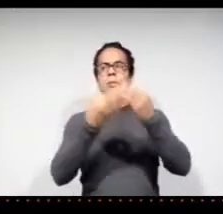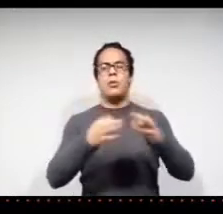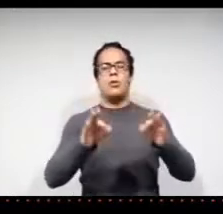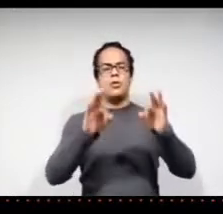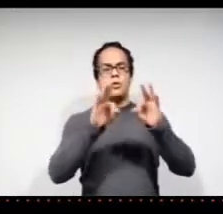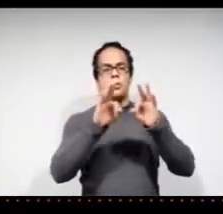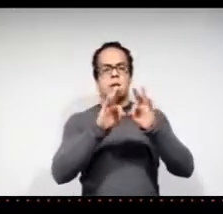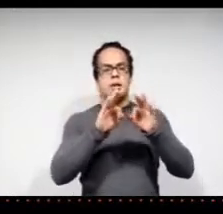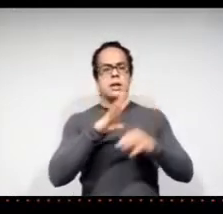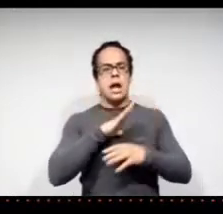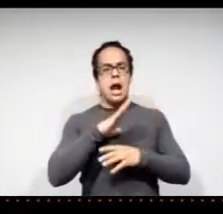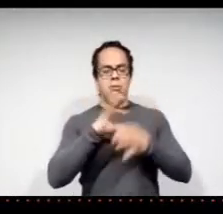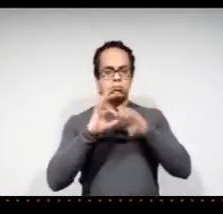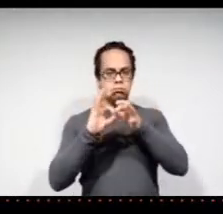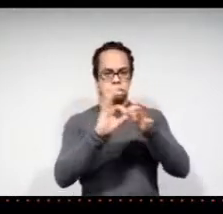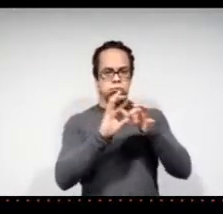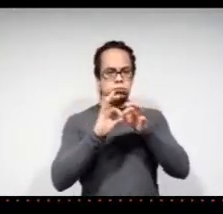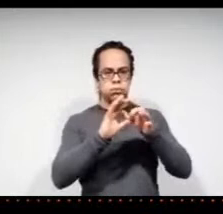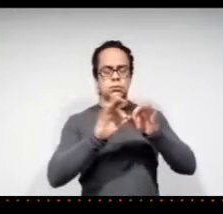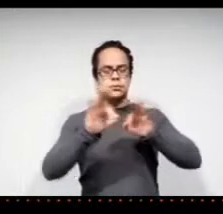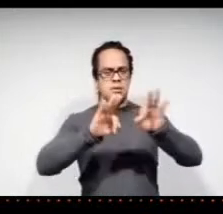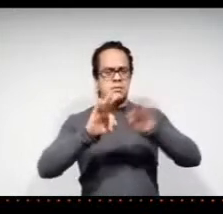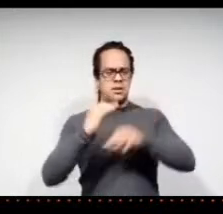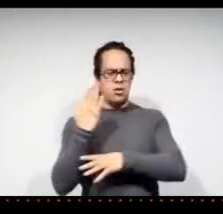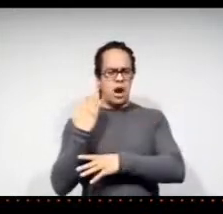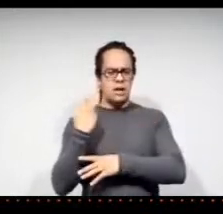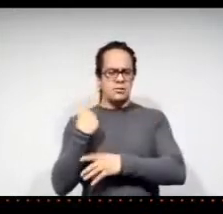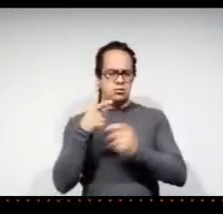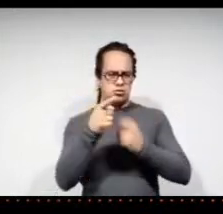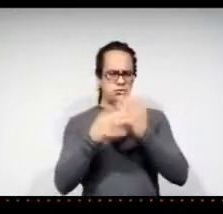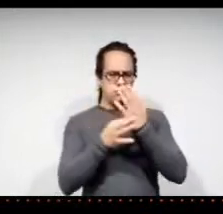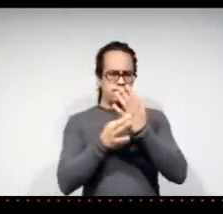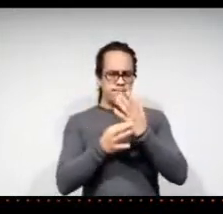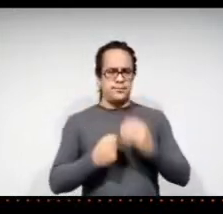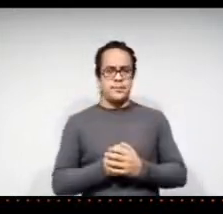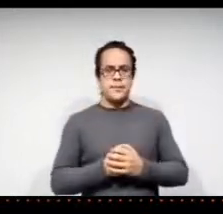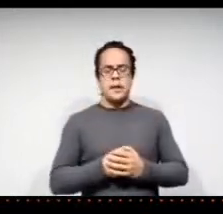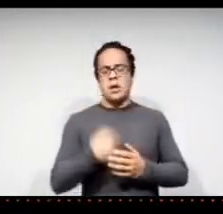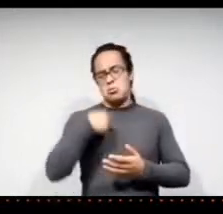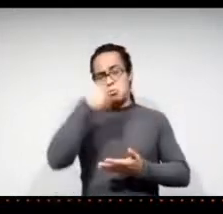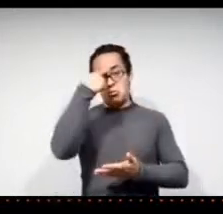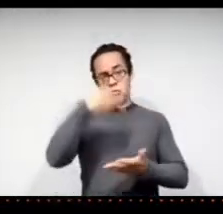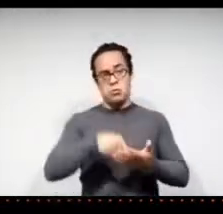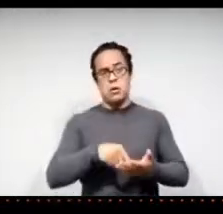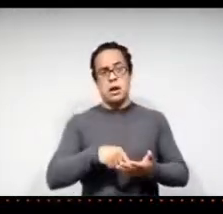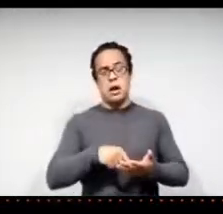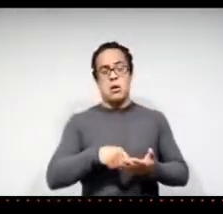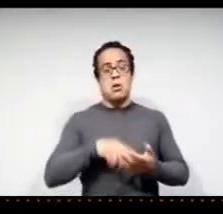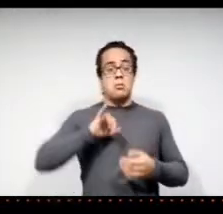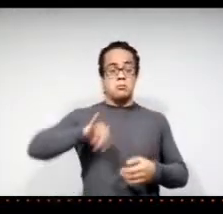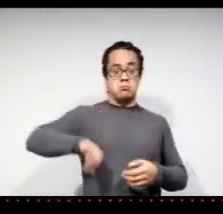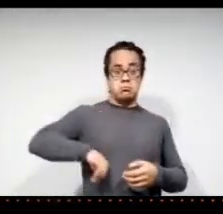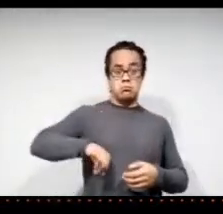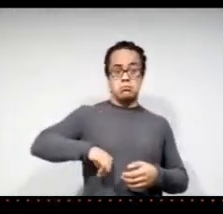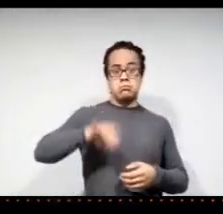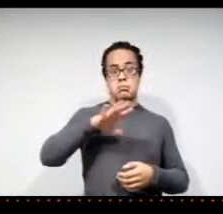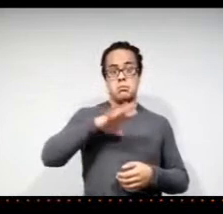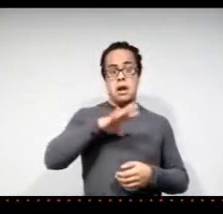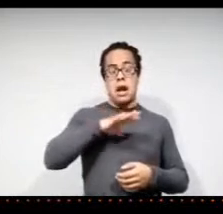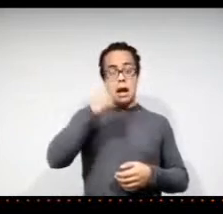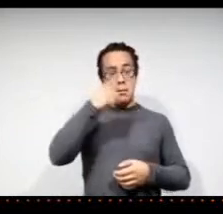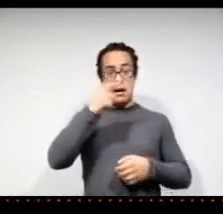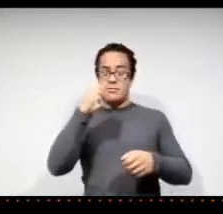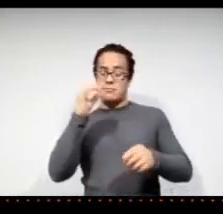la colaboración que mencionaste hace un momento. A mí me parece que algo muy interesante y que yo esperaría que llegara para